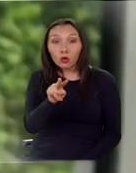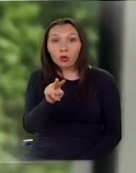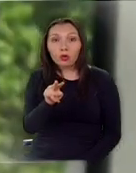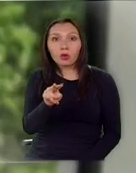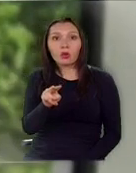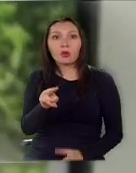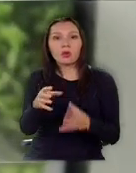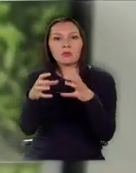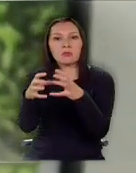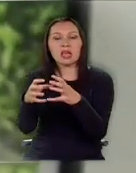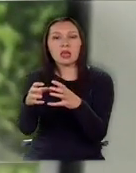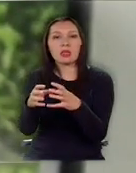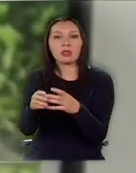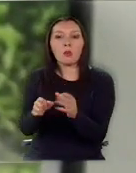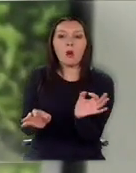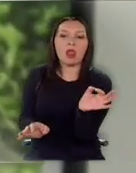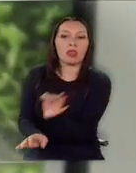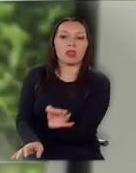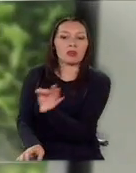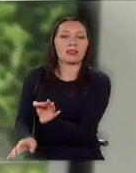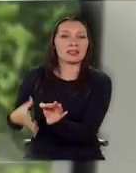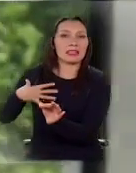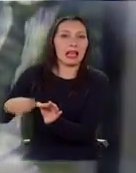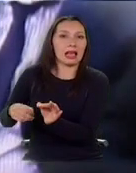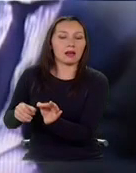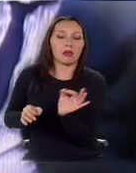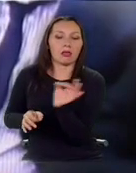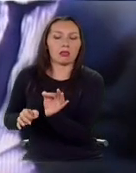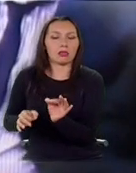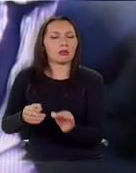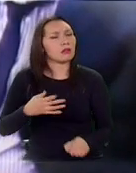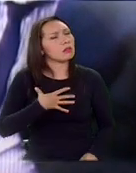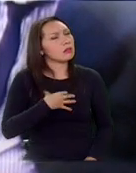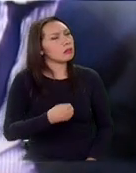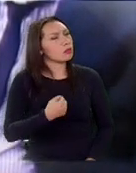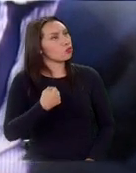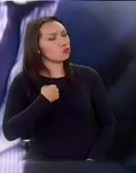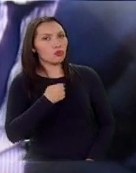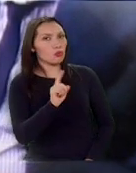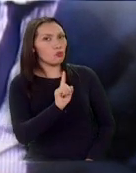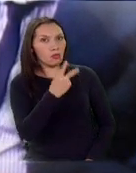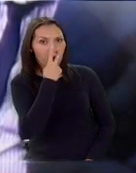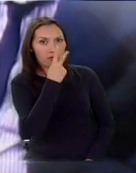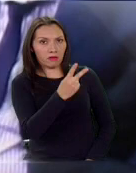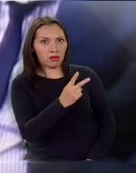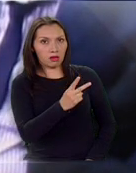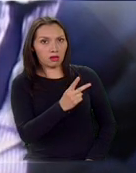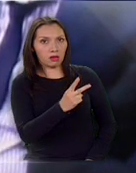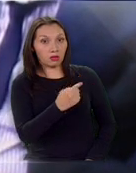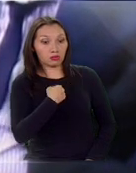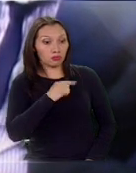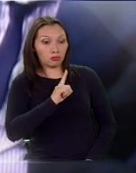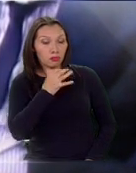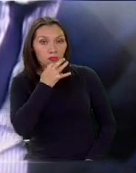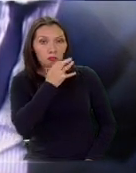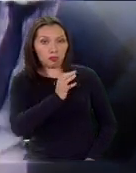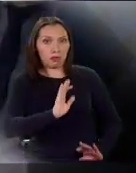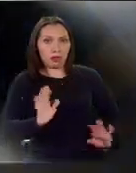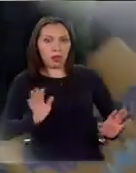de cemento o piedras. Y él dice, yo no vi ni he dicho con qué le